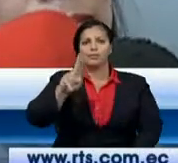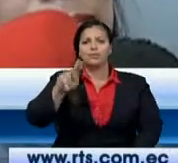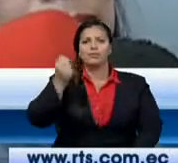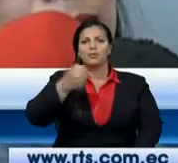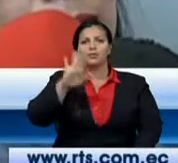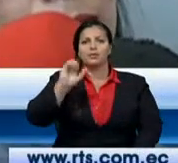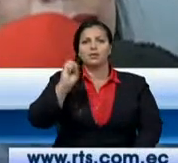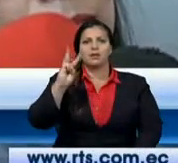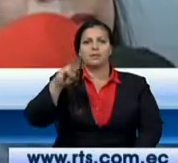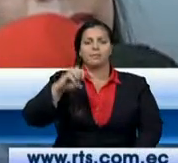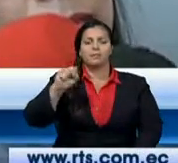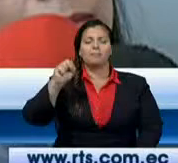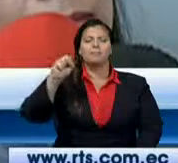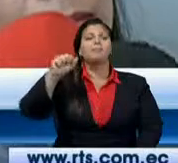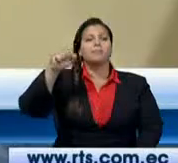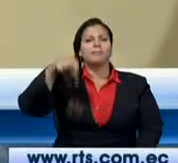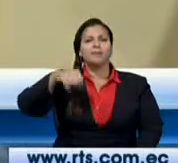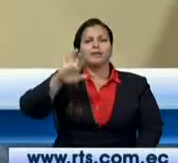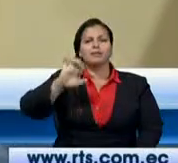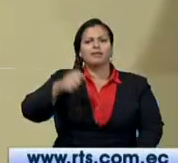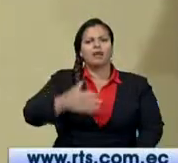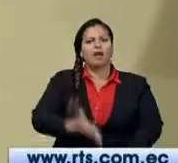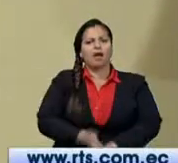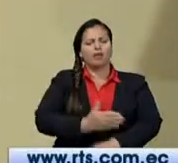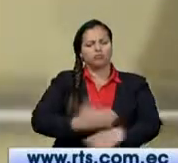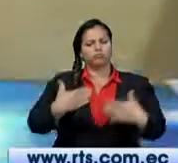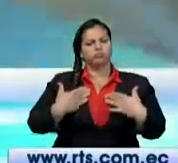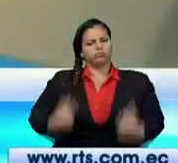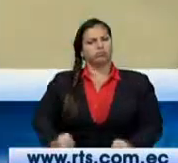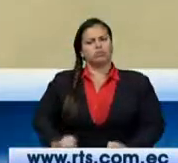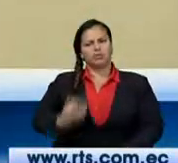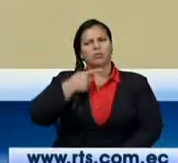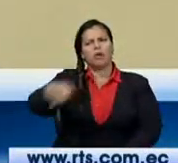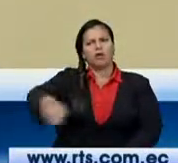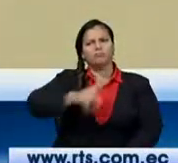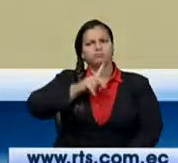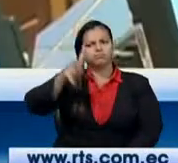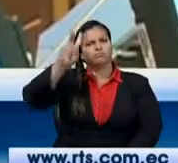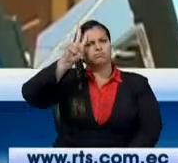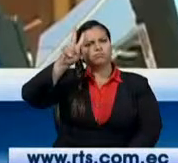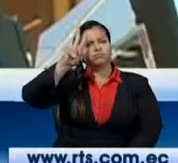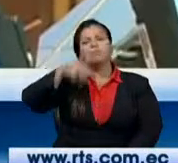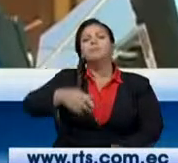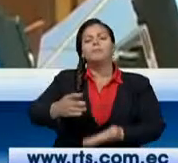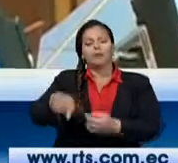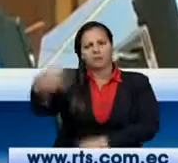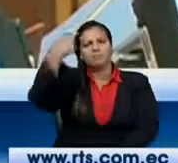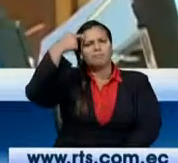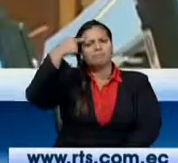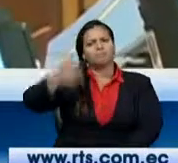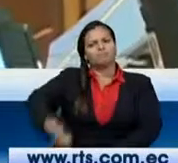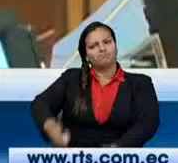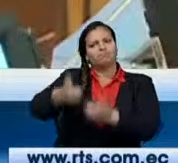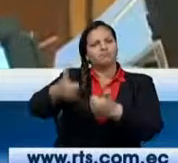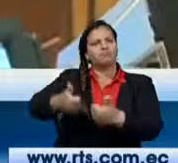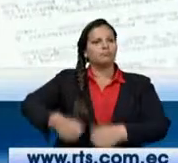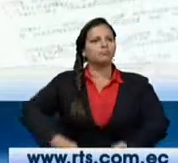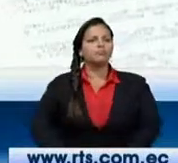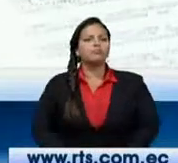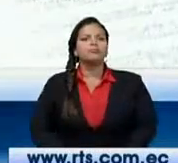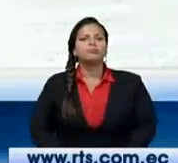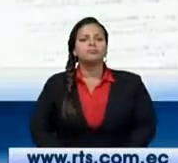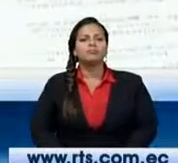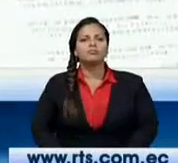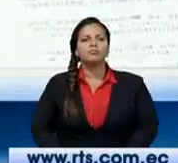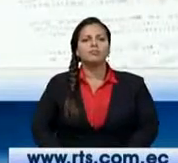decir que yo estaba en lo correcto. Ratifica que los inversionistas privados no van a aceptar que posibles problemas legales sean resueltos por organismos